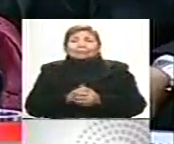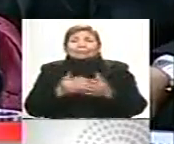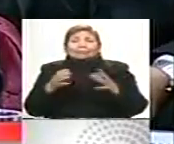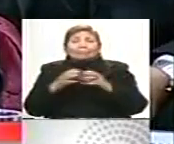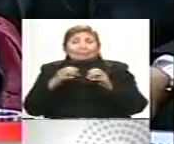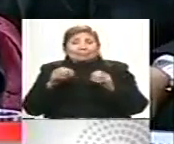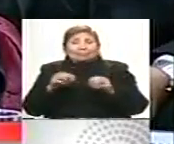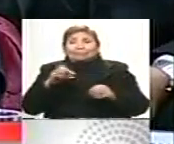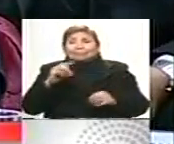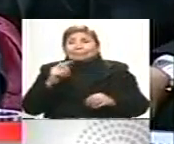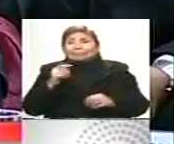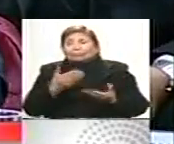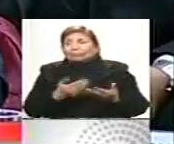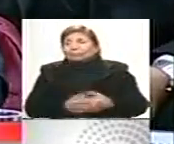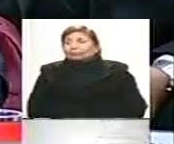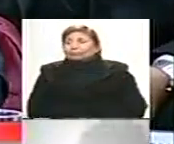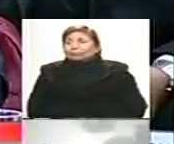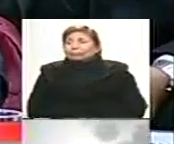punto,